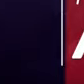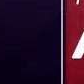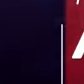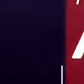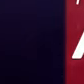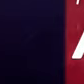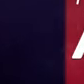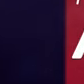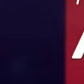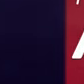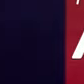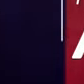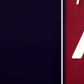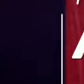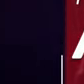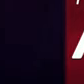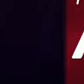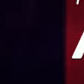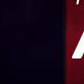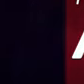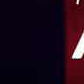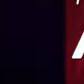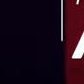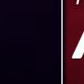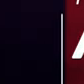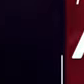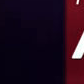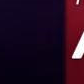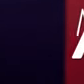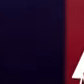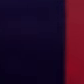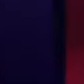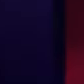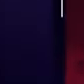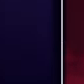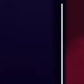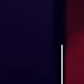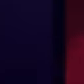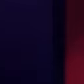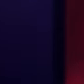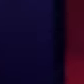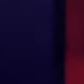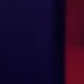Medidas drásticas ante el desastre medioambiental que vive el país.